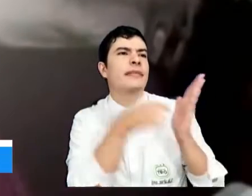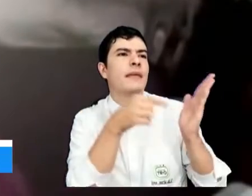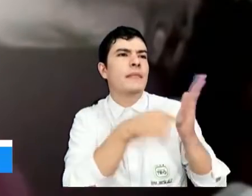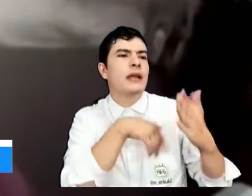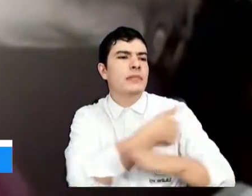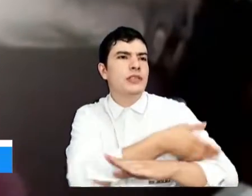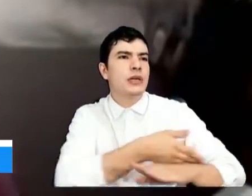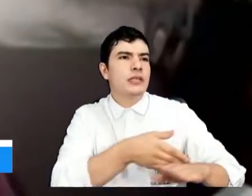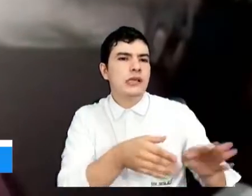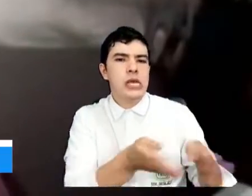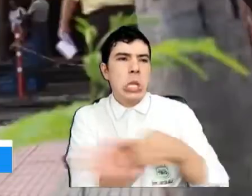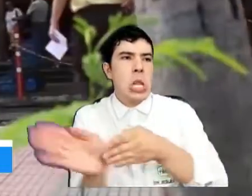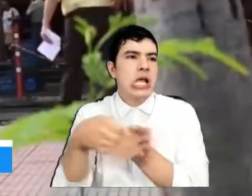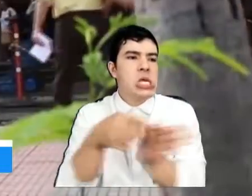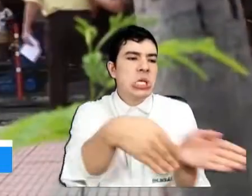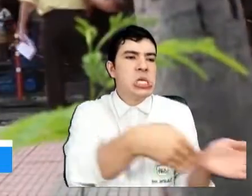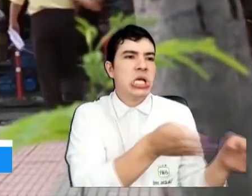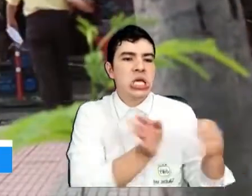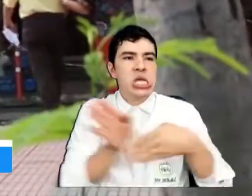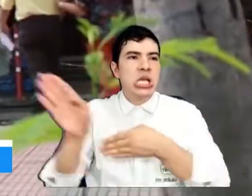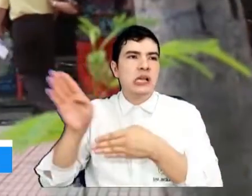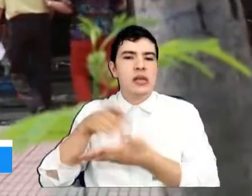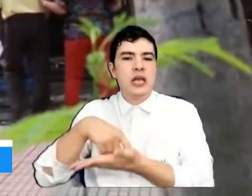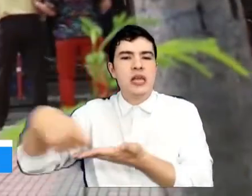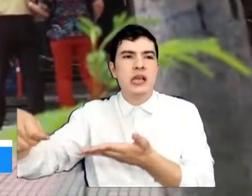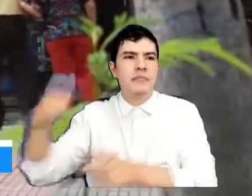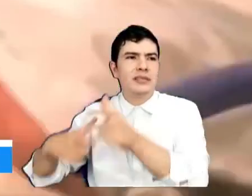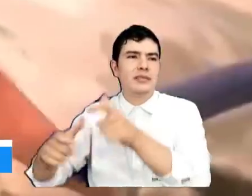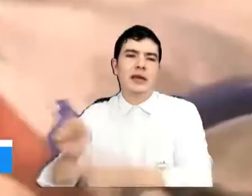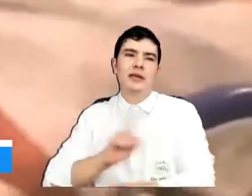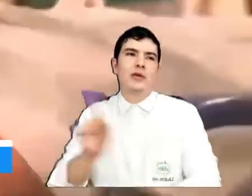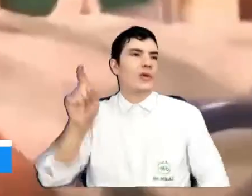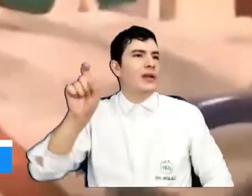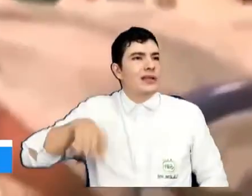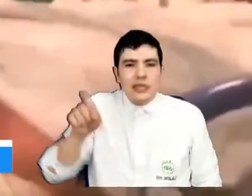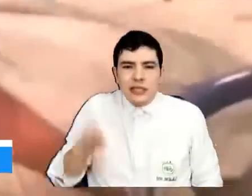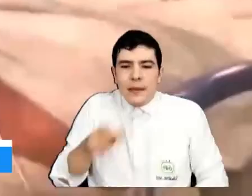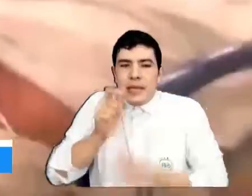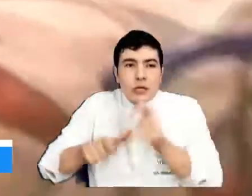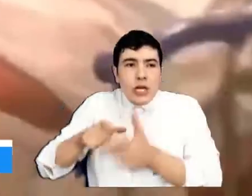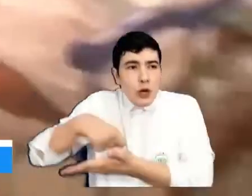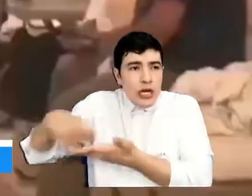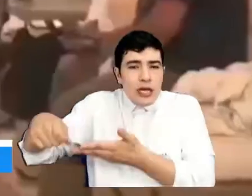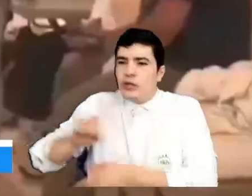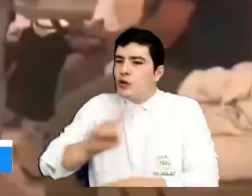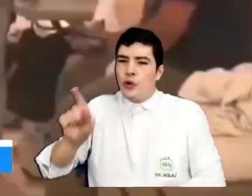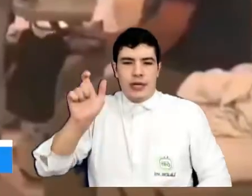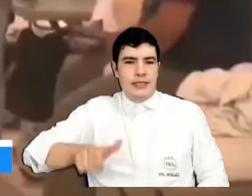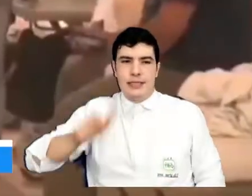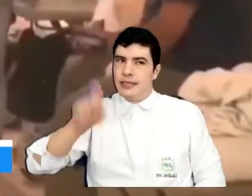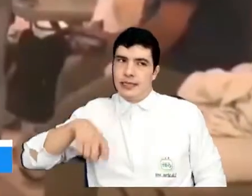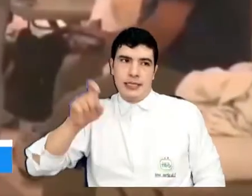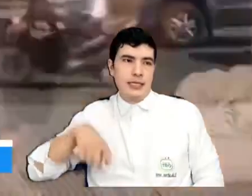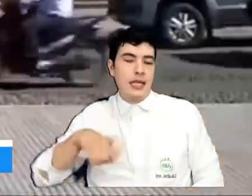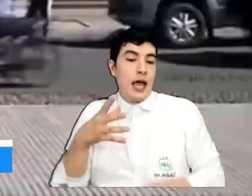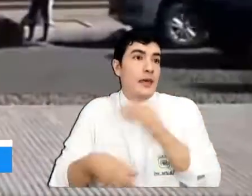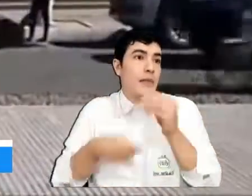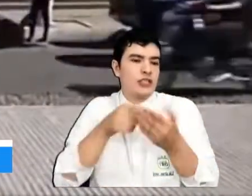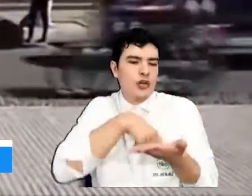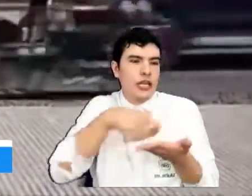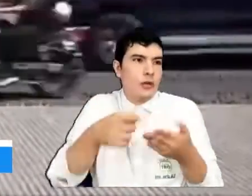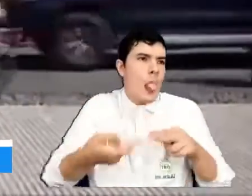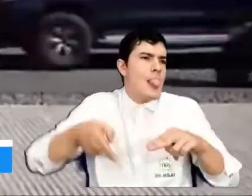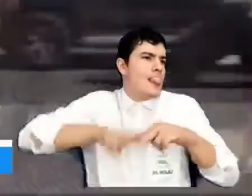sobrecostos. Alcaldía de Cúcuta contrata 25 personas en el sector salud y solo 7 enfermeras. El resto,